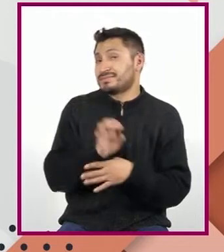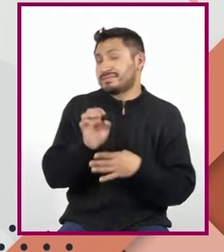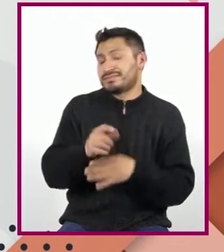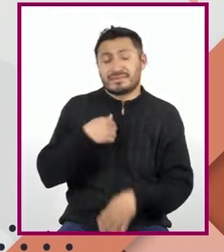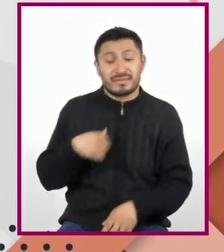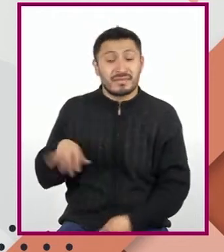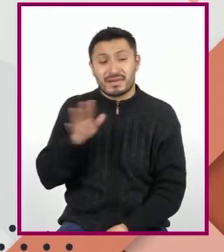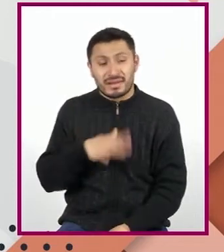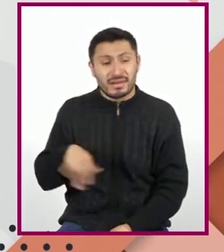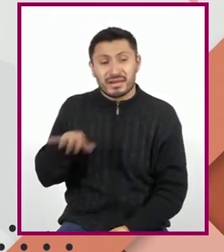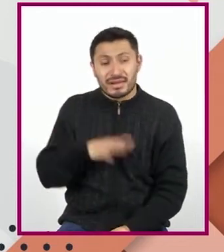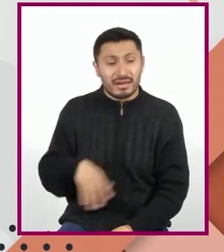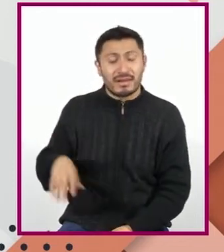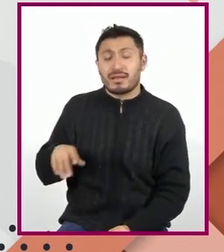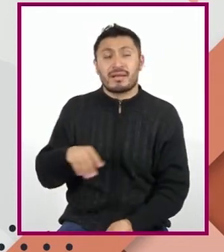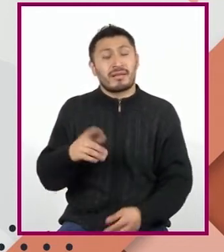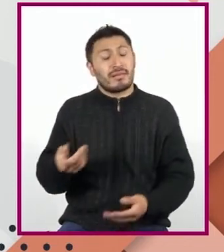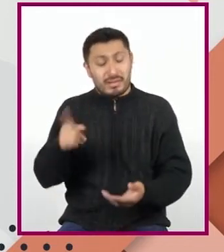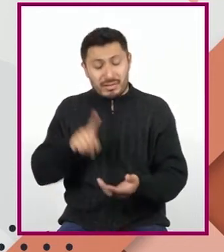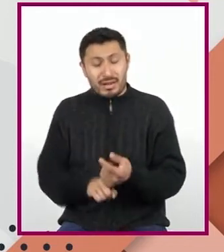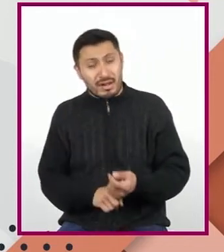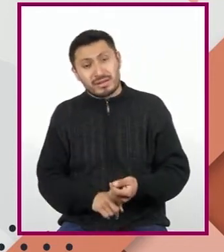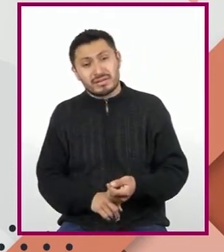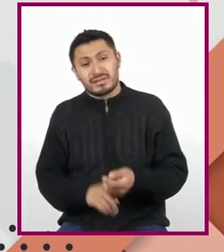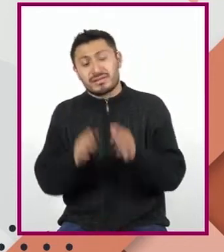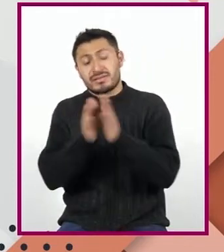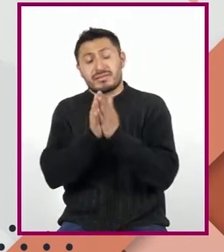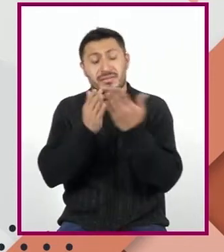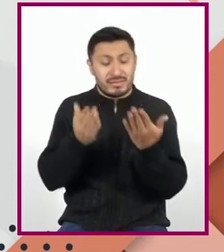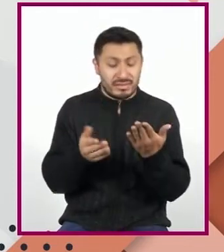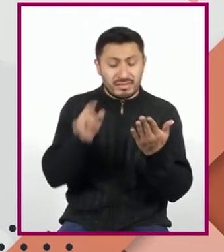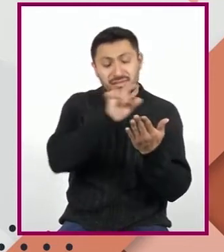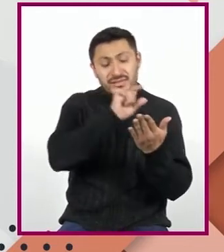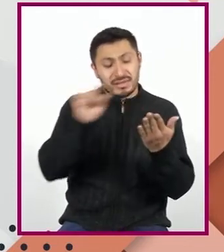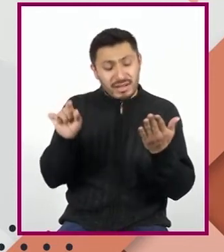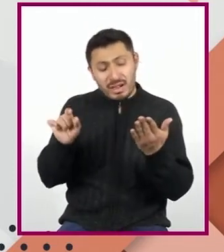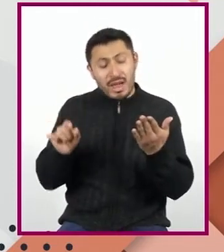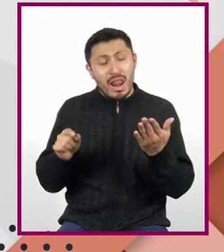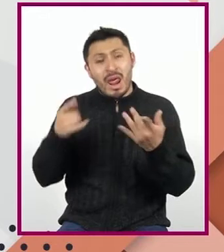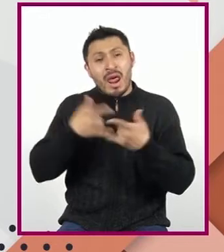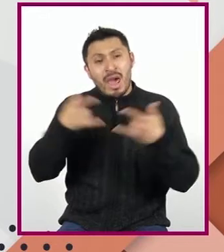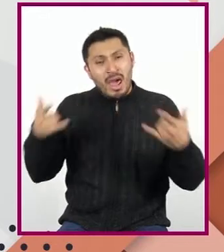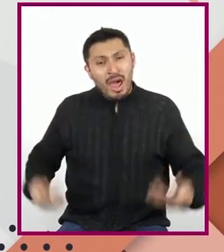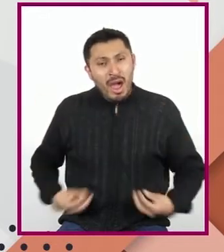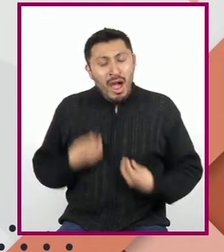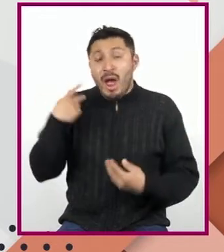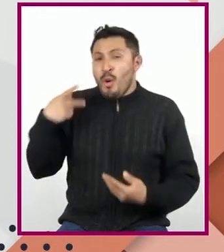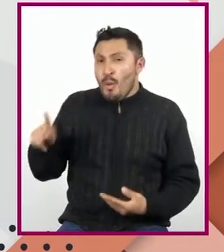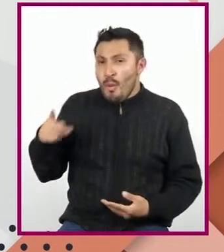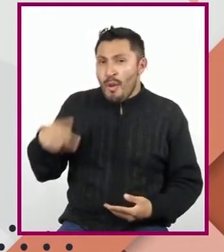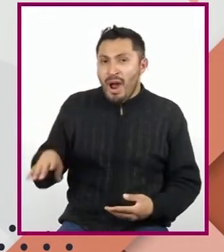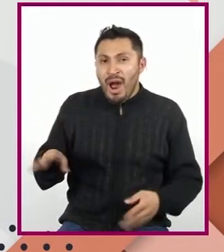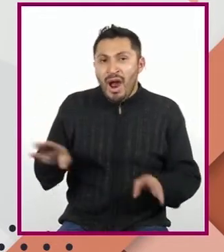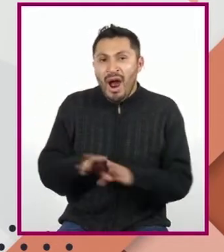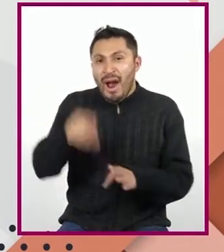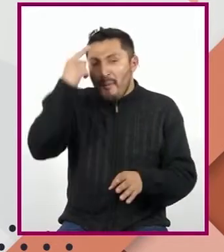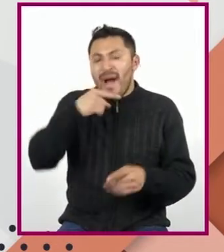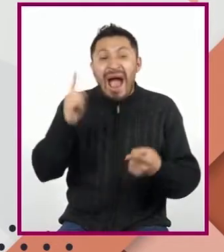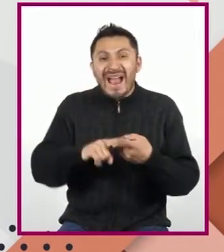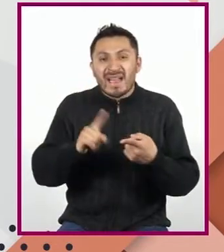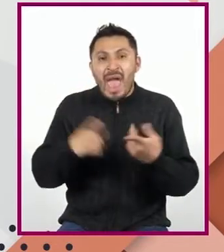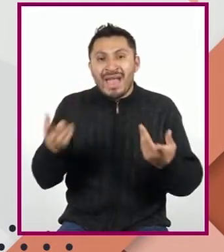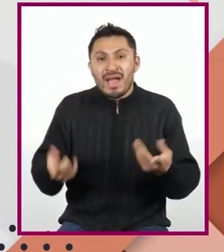había escuchado de ellas, en realidad no las había leído. Así que busqué entre sus paratextos alguno que me ayudara a saber el